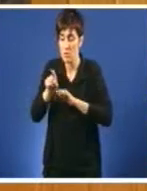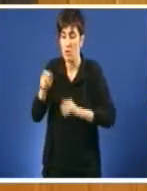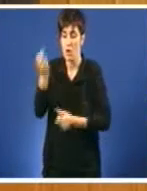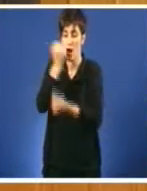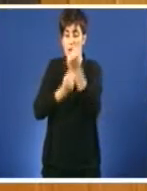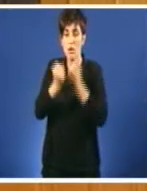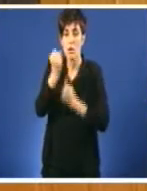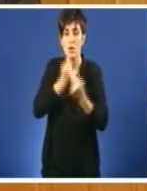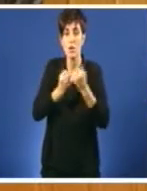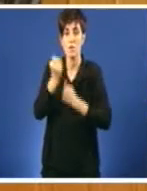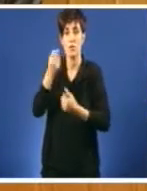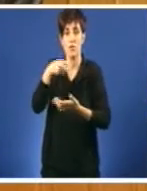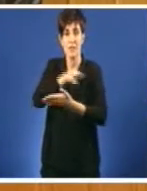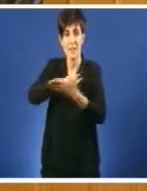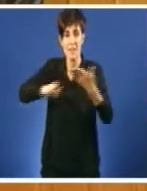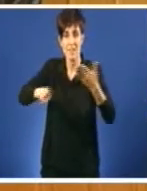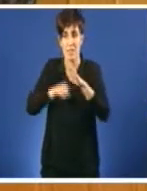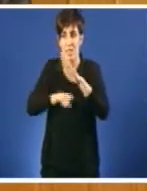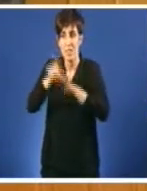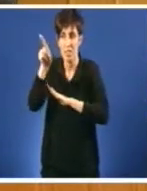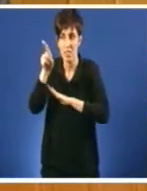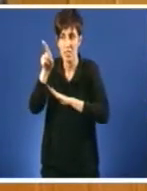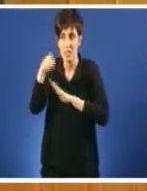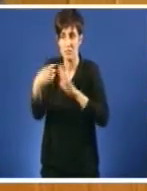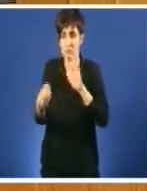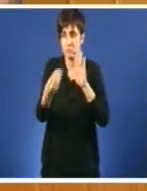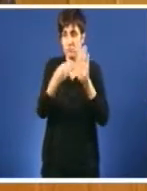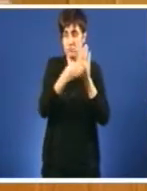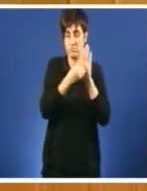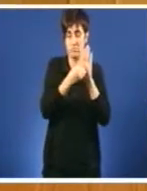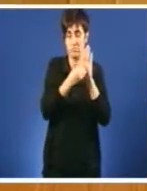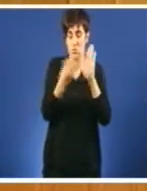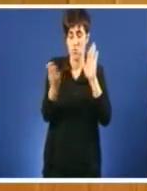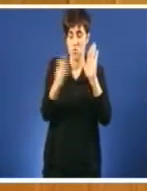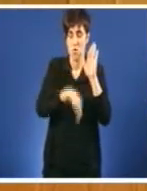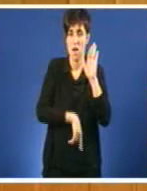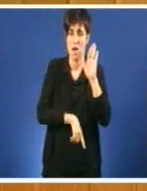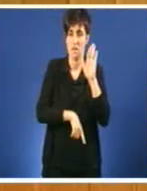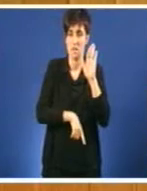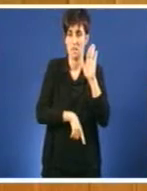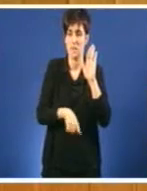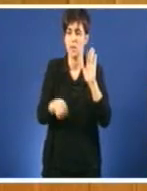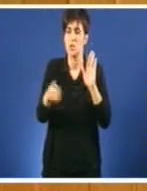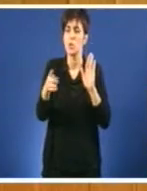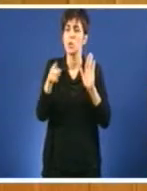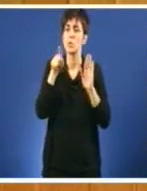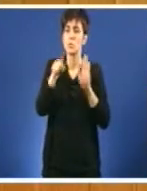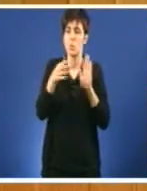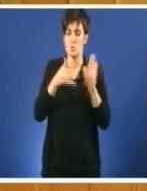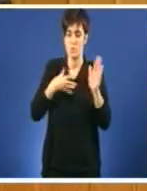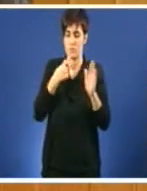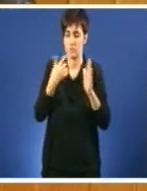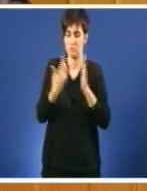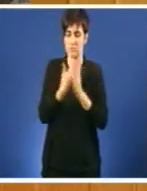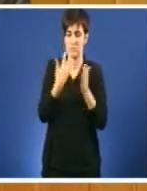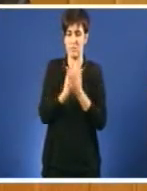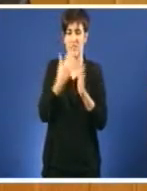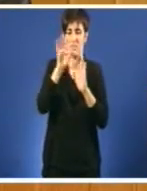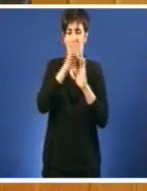xeración de emprego. En contra do que vostedes afirman, son uns orzamentos antisociais.